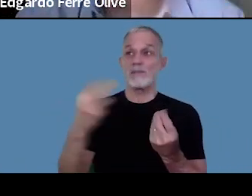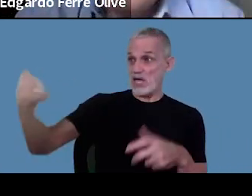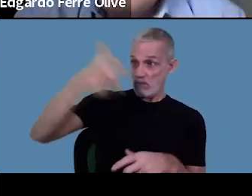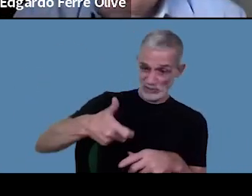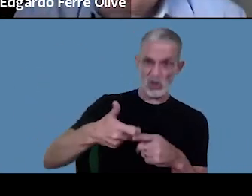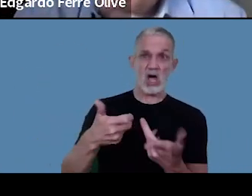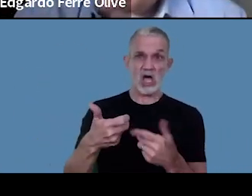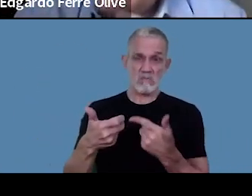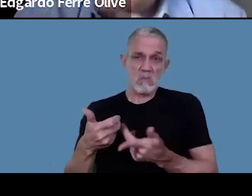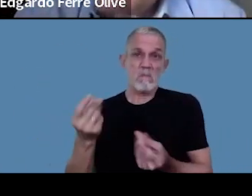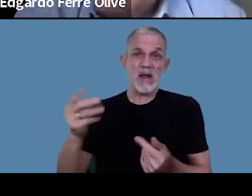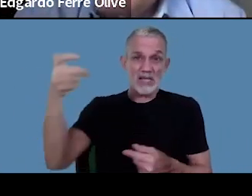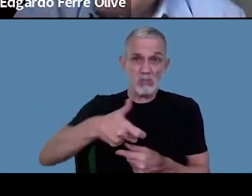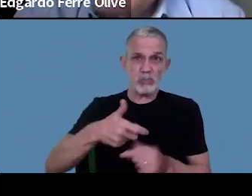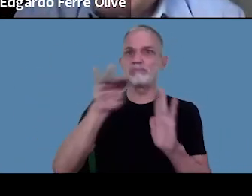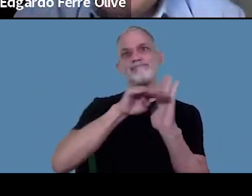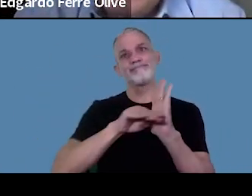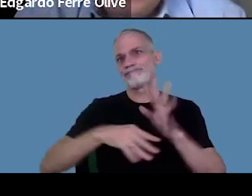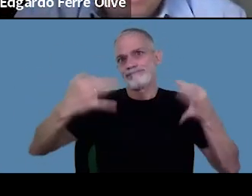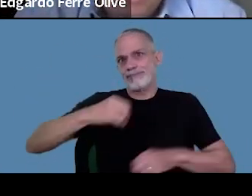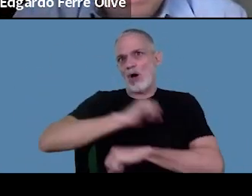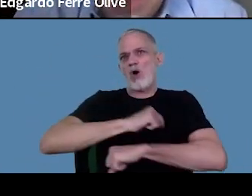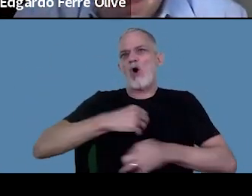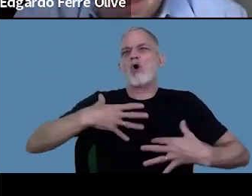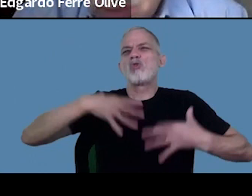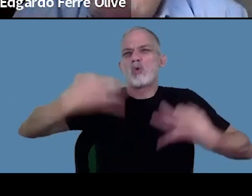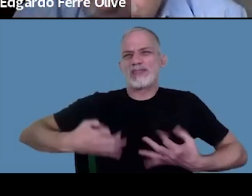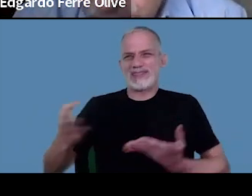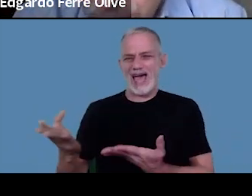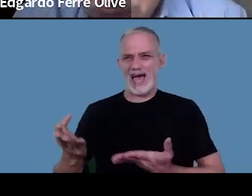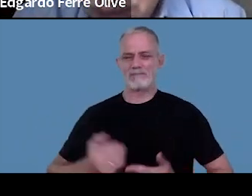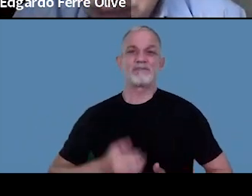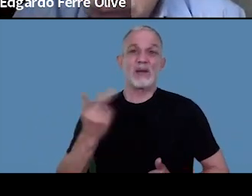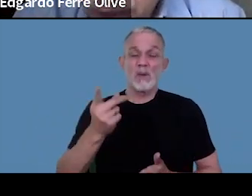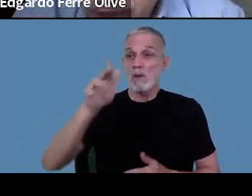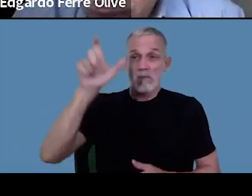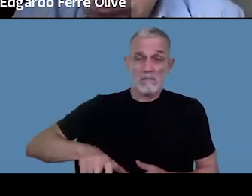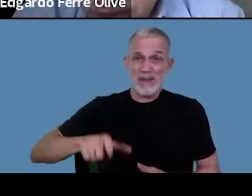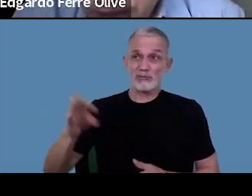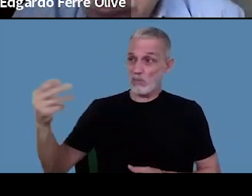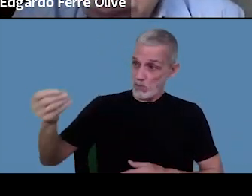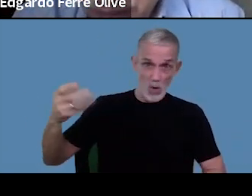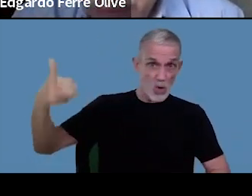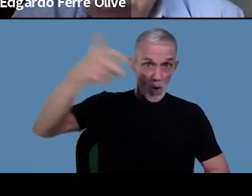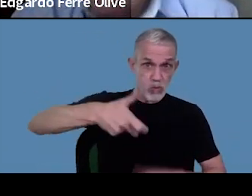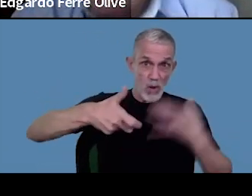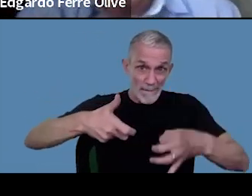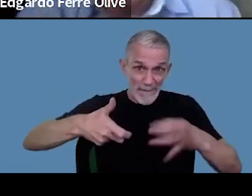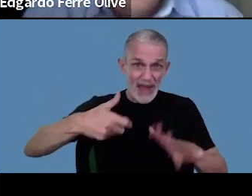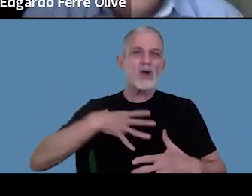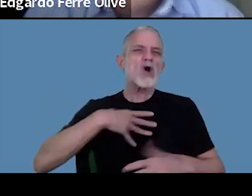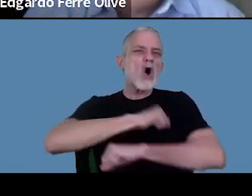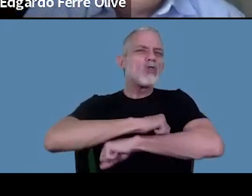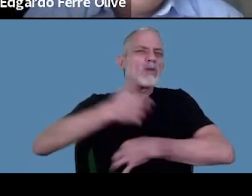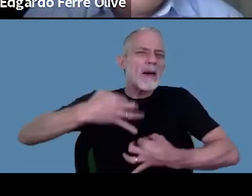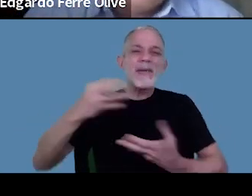mañana cumplan requisitos éticos. ¿En qué sentido? Que si el sujeto para ser inversor ético, por ejemplo, va a